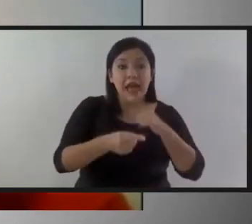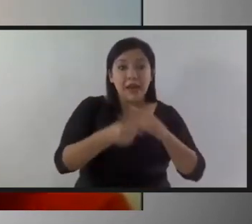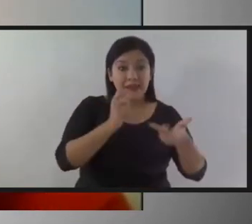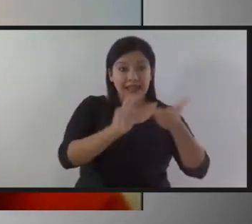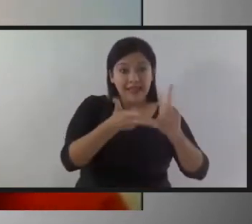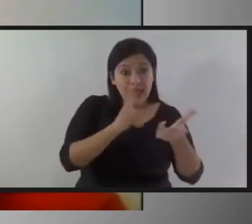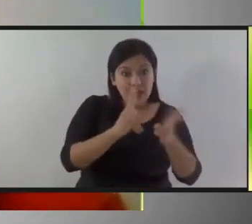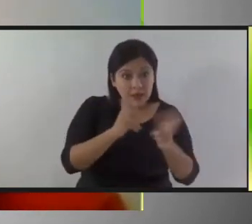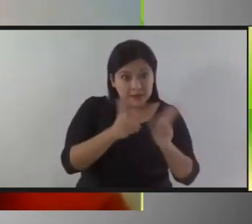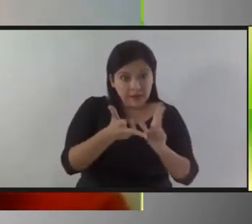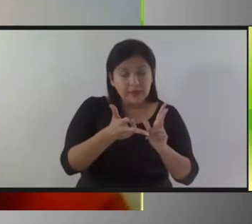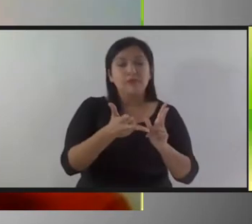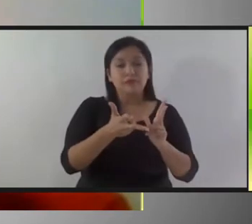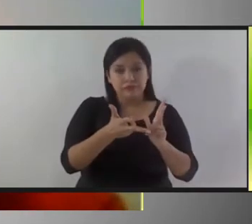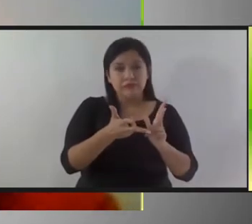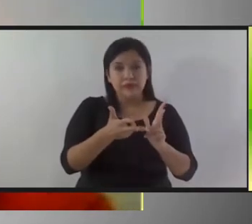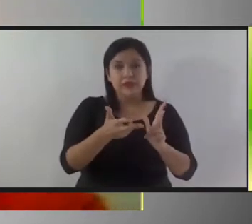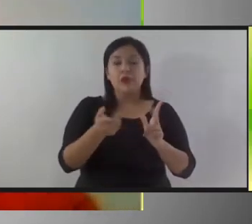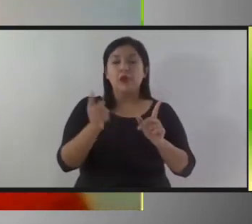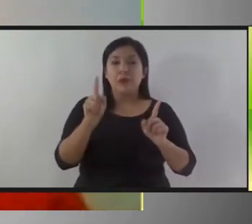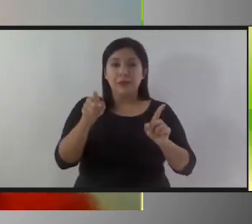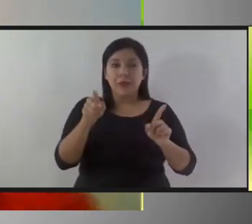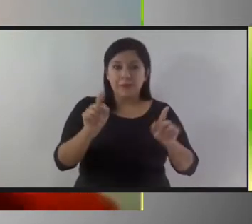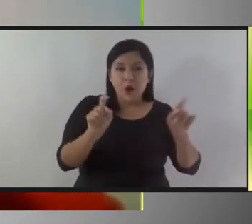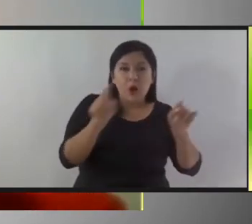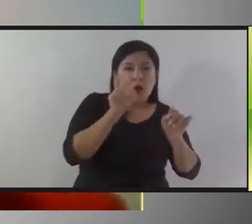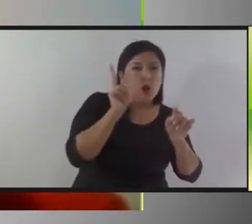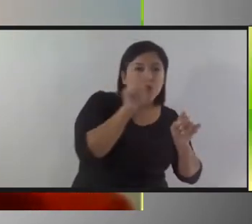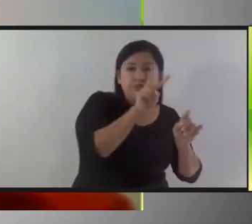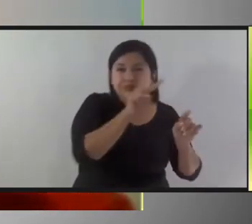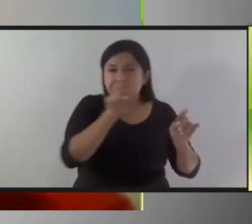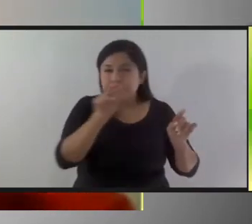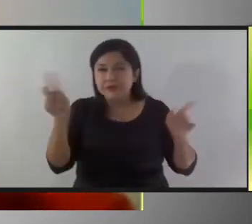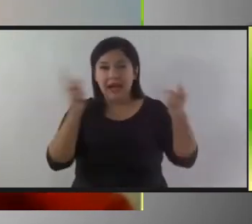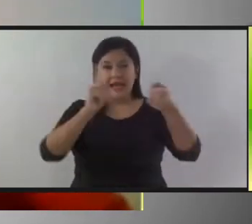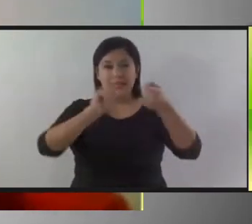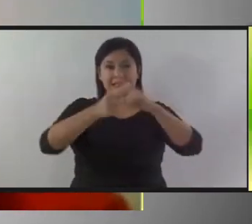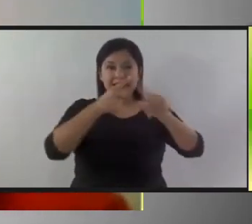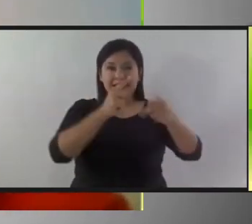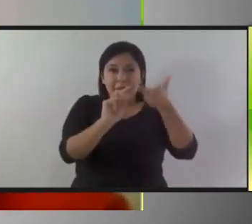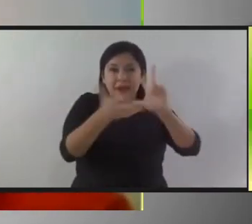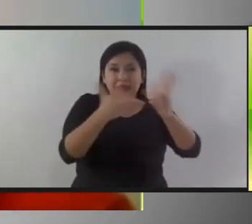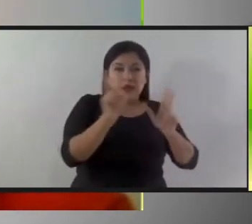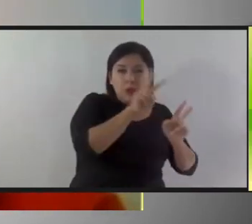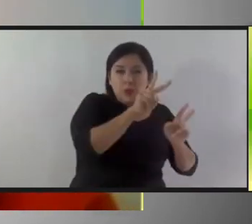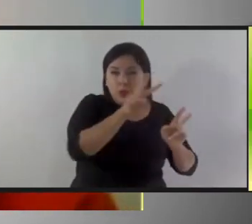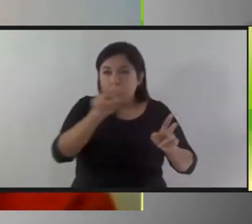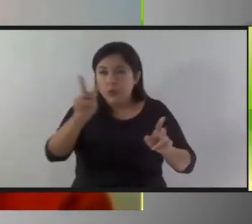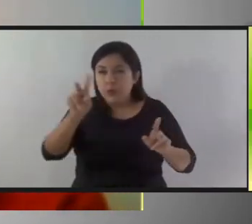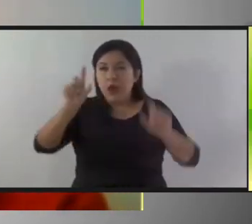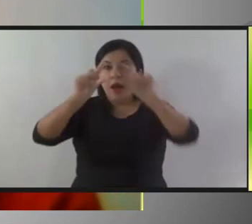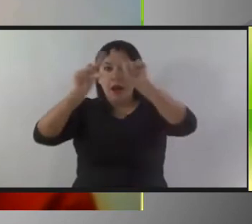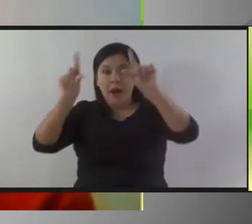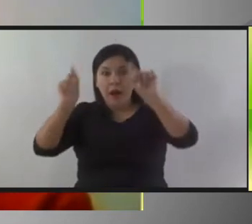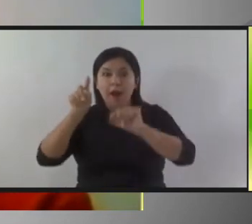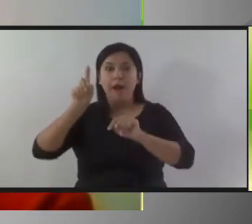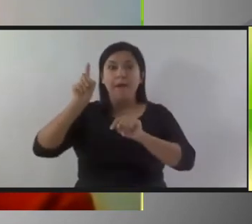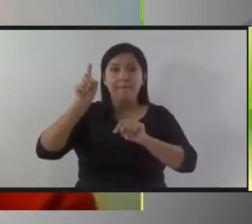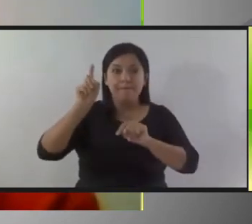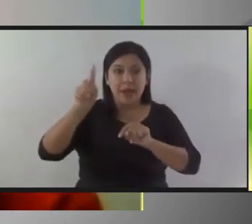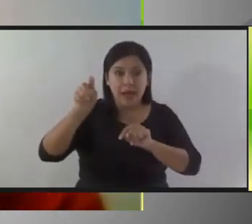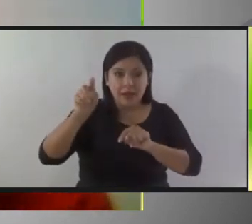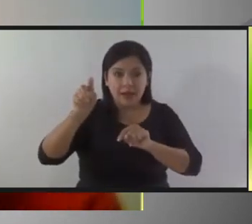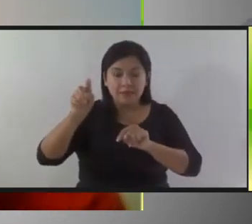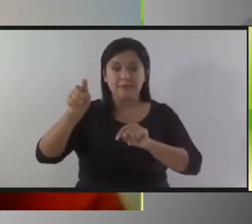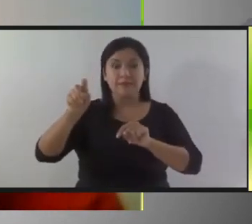LSA, vayan al recuadro con la interpretación en lengua de señas argentina, que va a estar visible durante